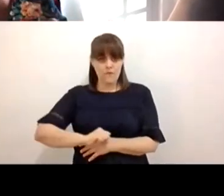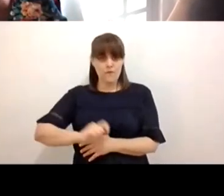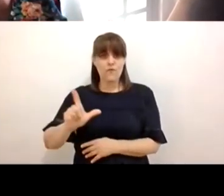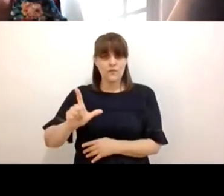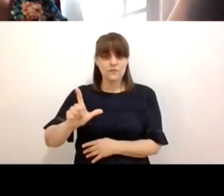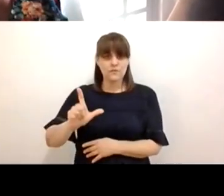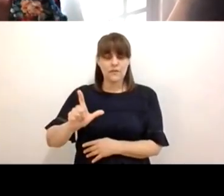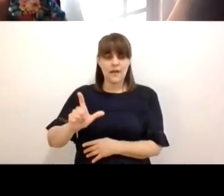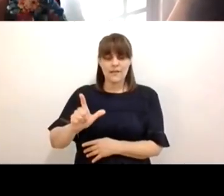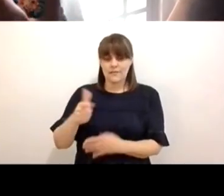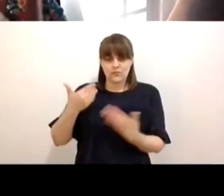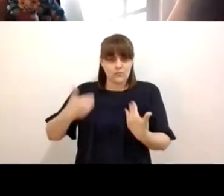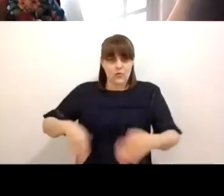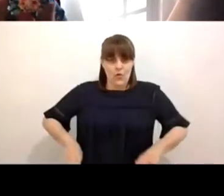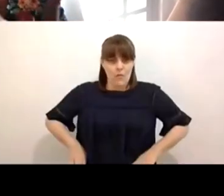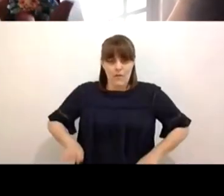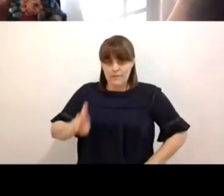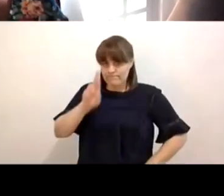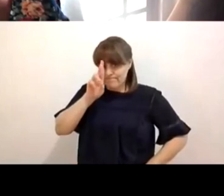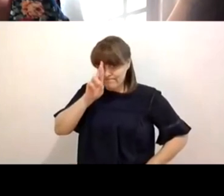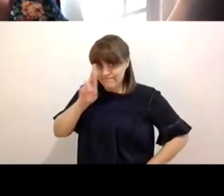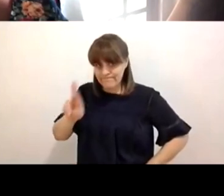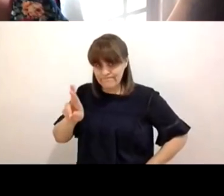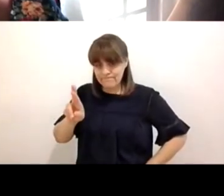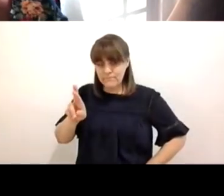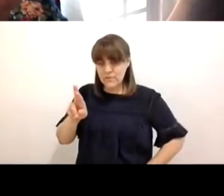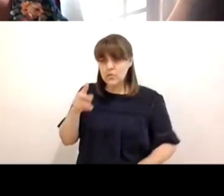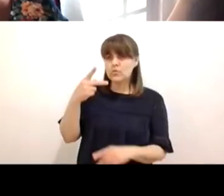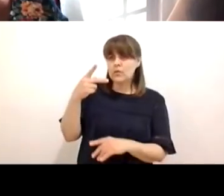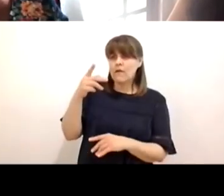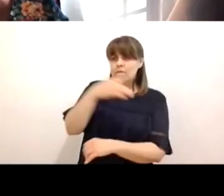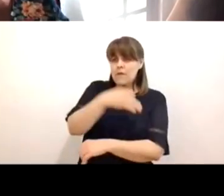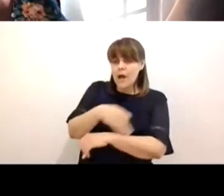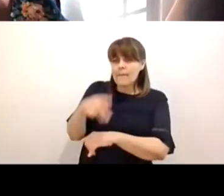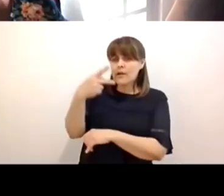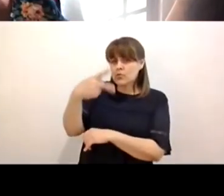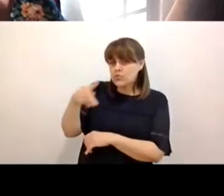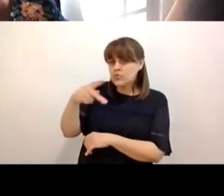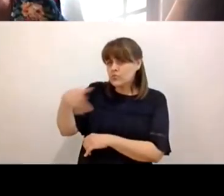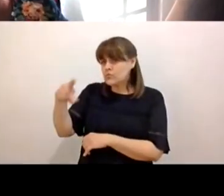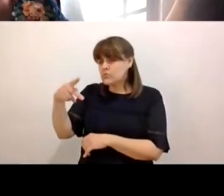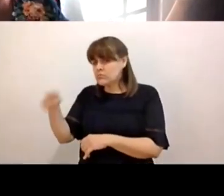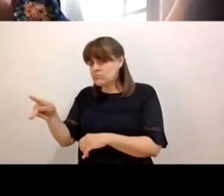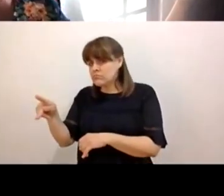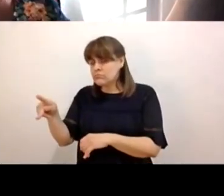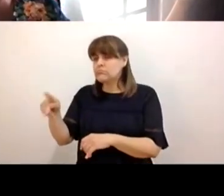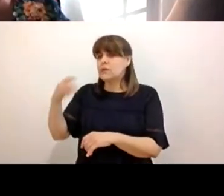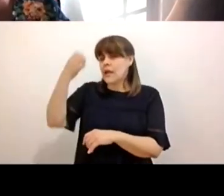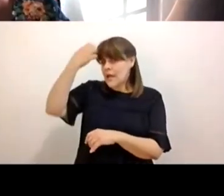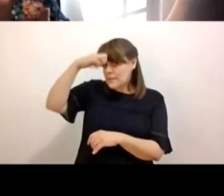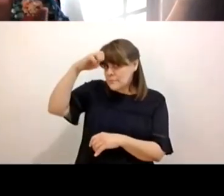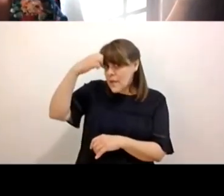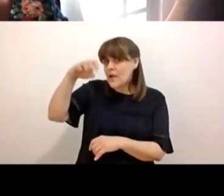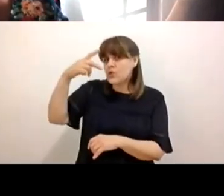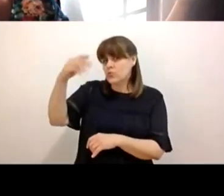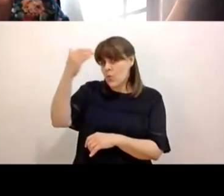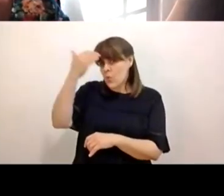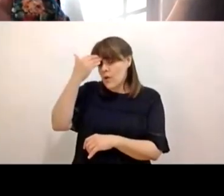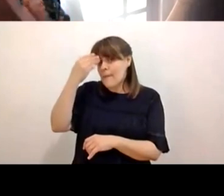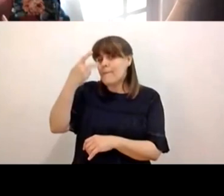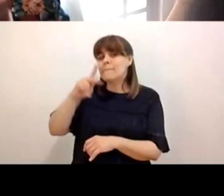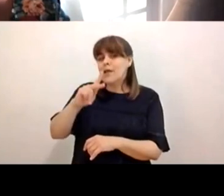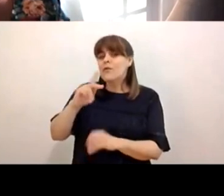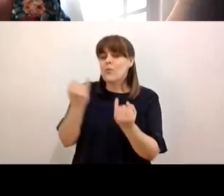respetuosa recupera digamos los saberes de la familia pero también les muestra alternativas de crianza lo que decimos hace rato a lo mejor